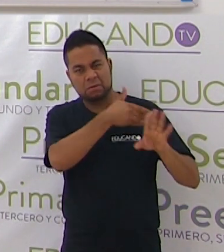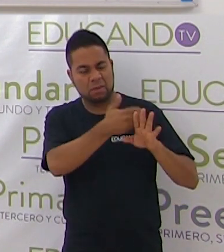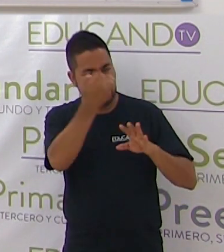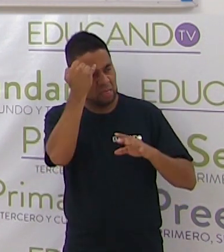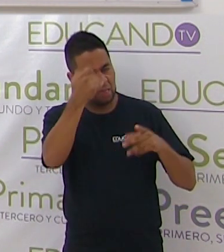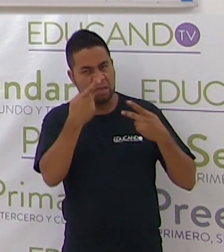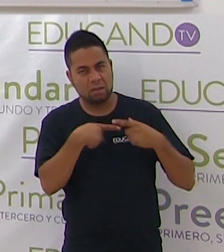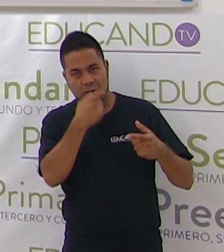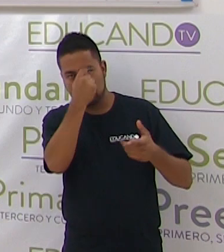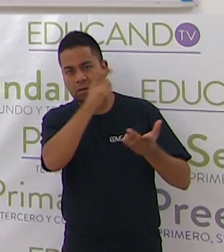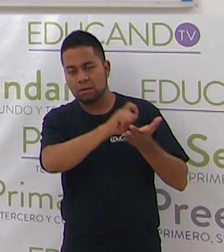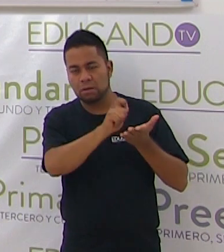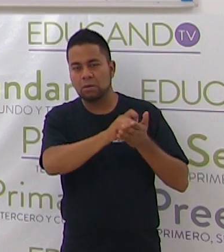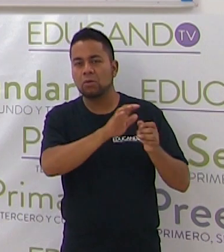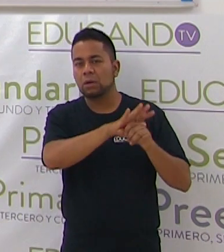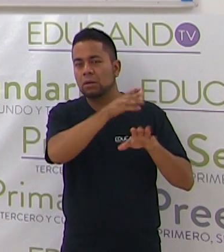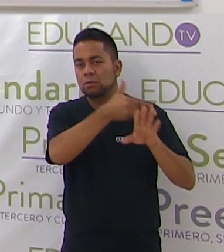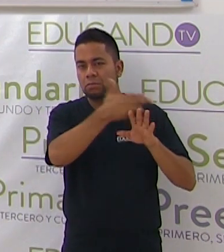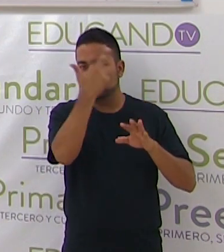ideas?